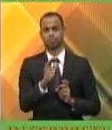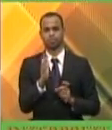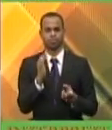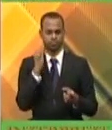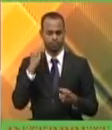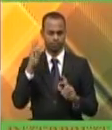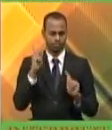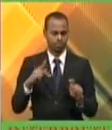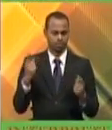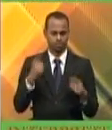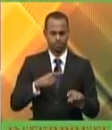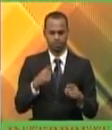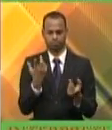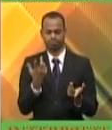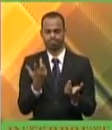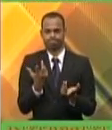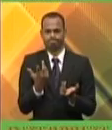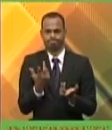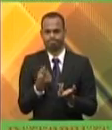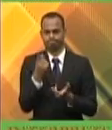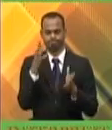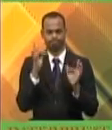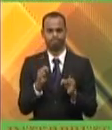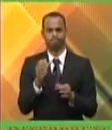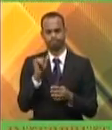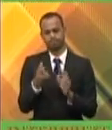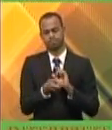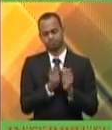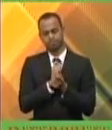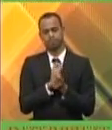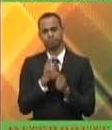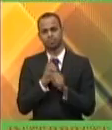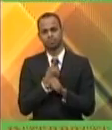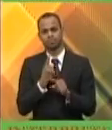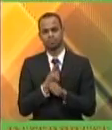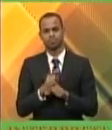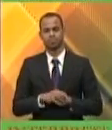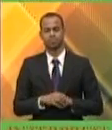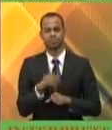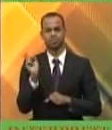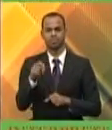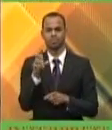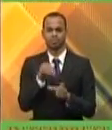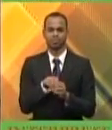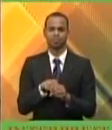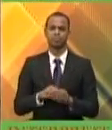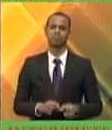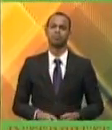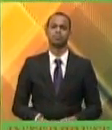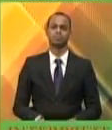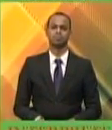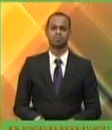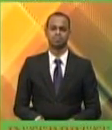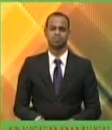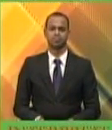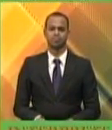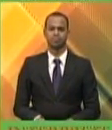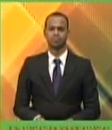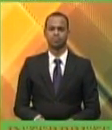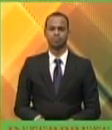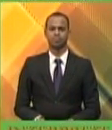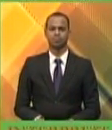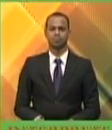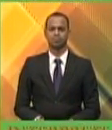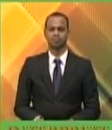sea si en un caso particular hay que tomar una medida eso es un ajuste razonable que se hace en un caso particular yo veo